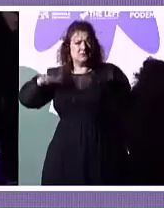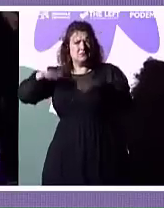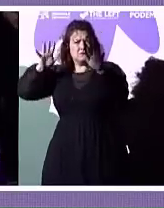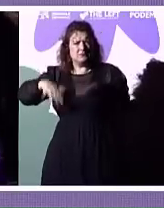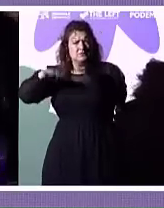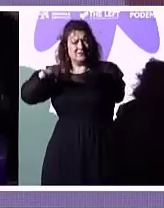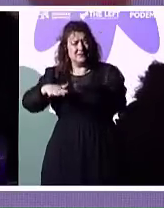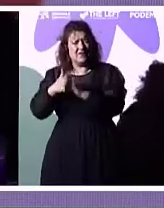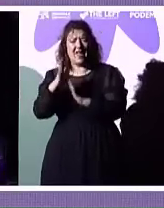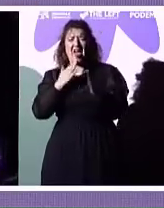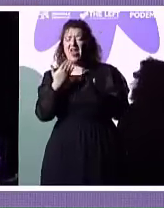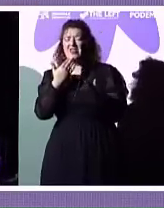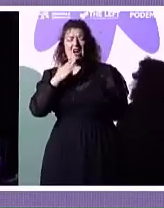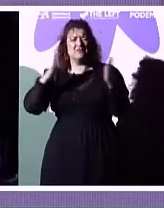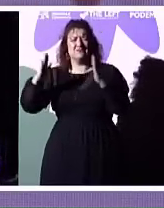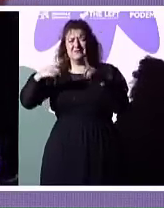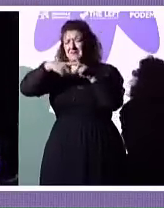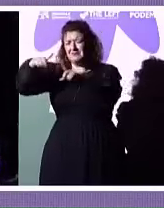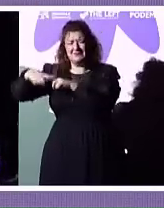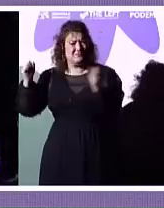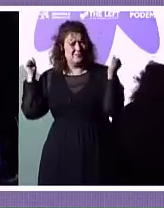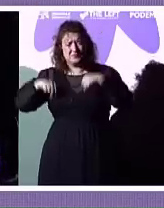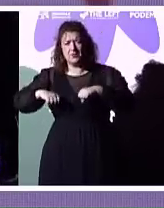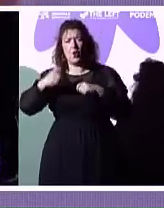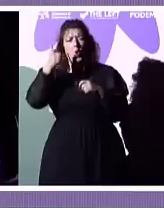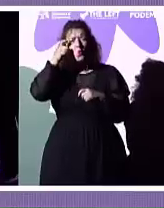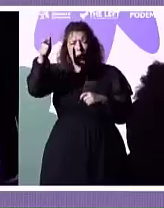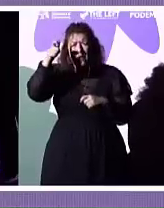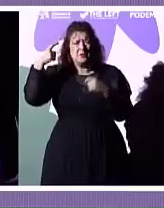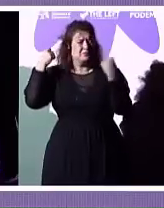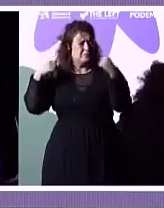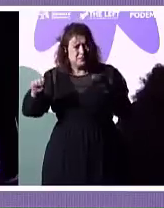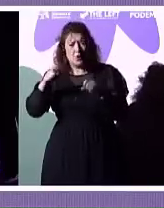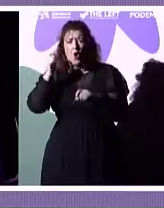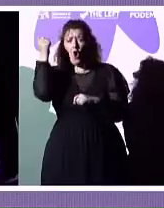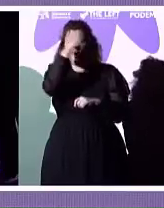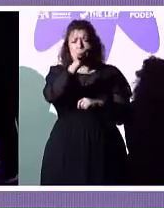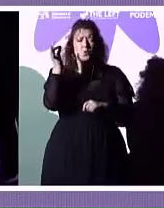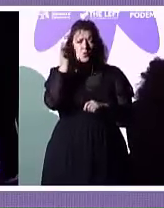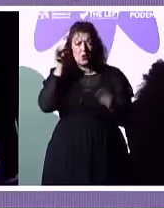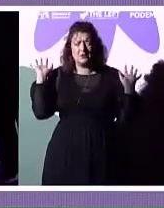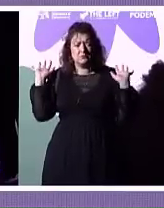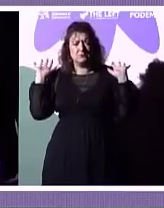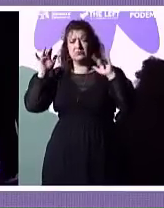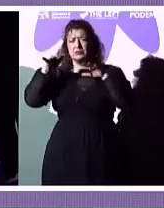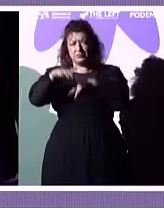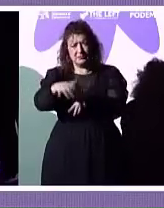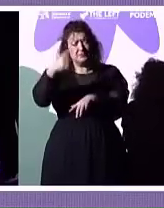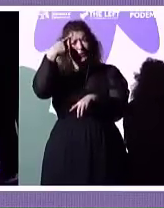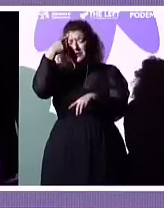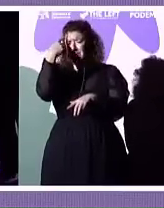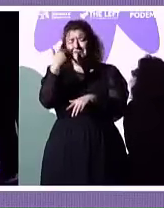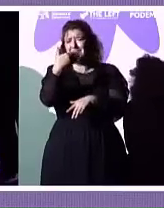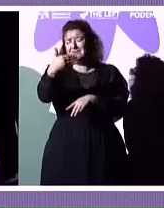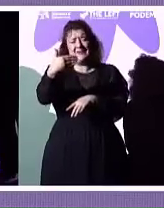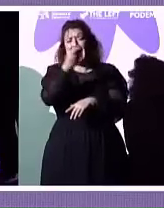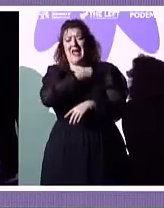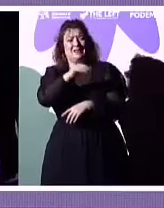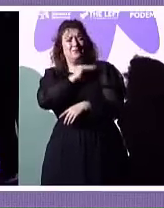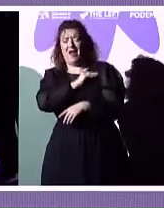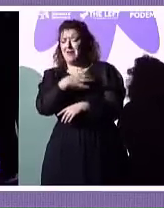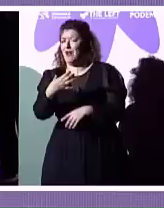entre generaciones entre pueblos entre hombres y mujeres que sabíamos que España ya nunca más